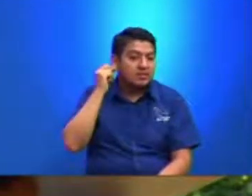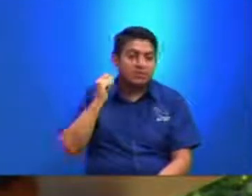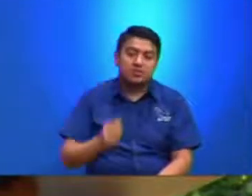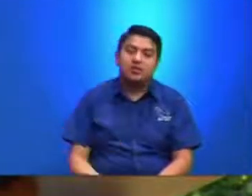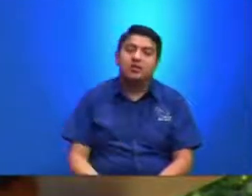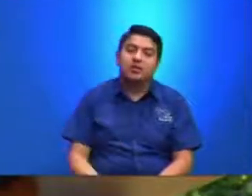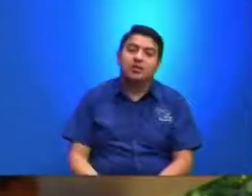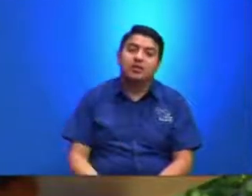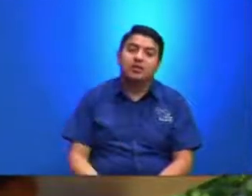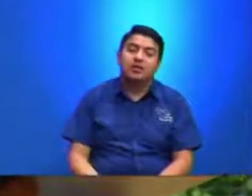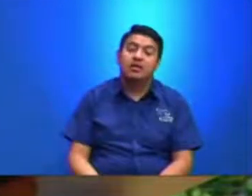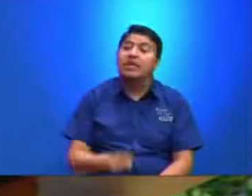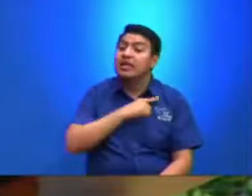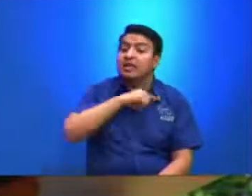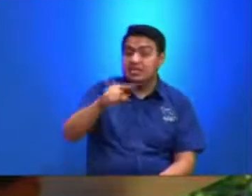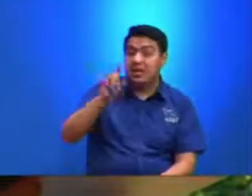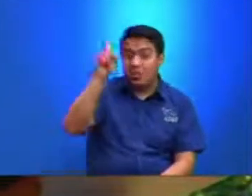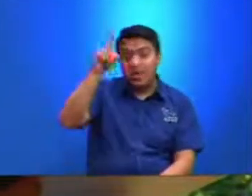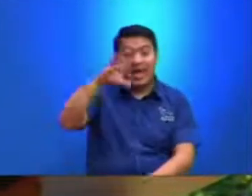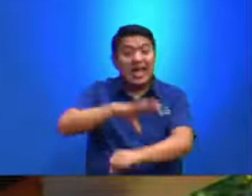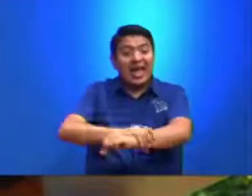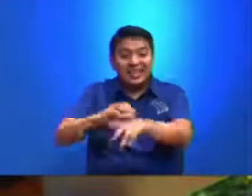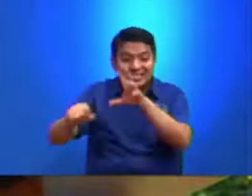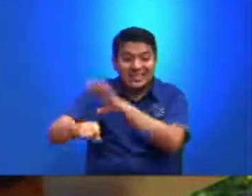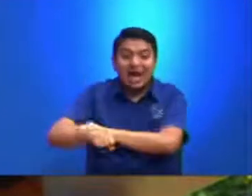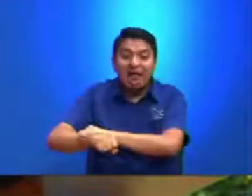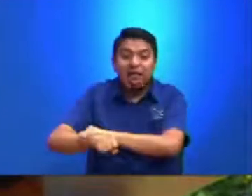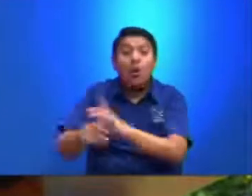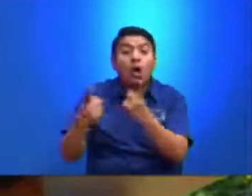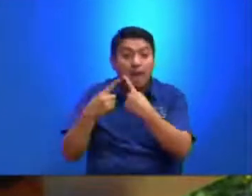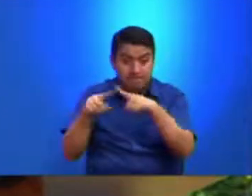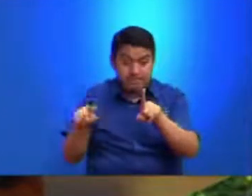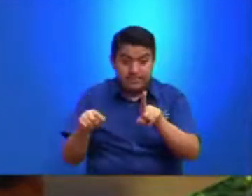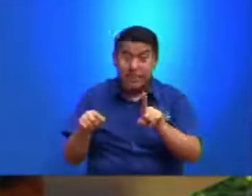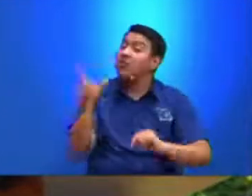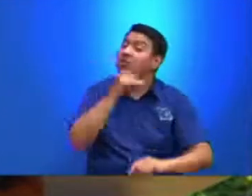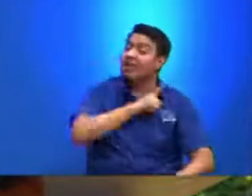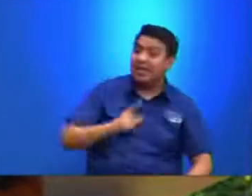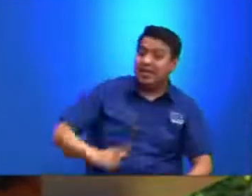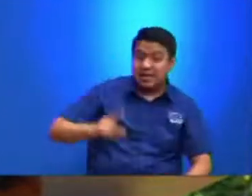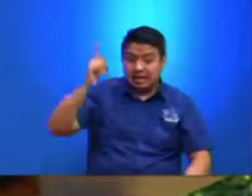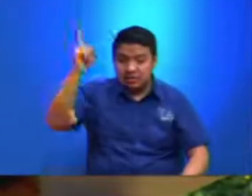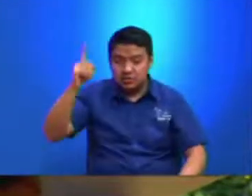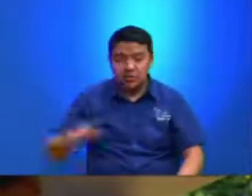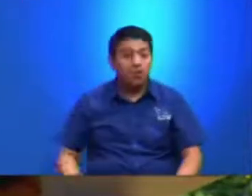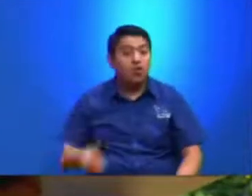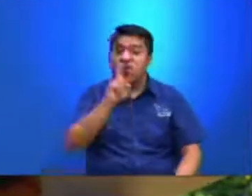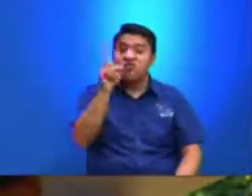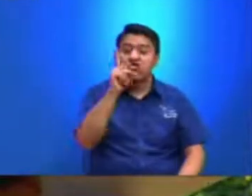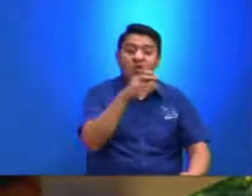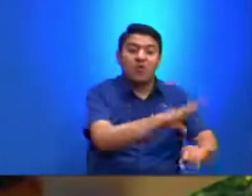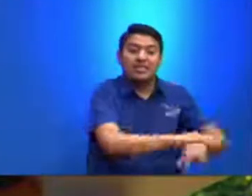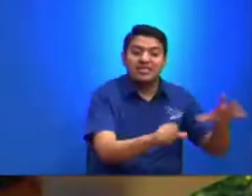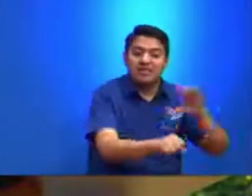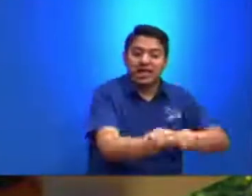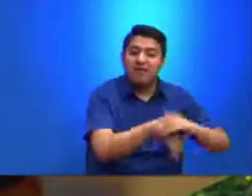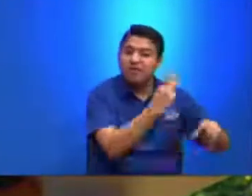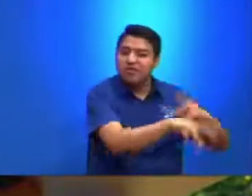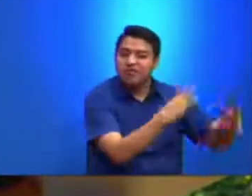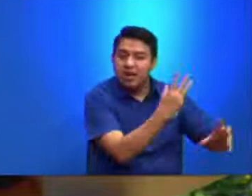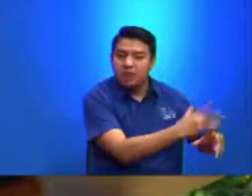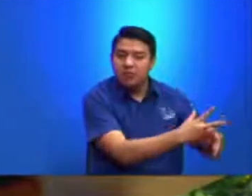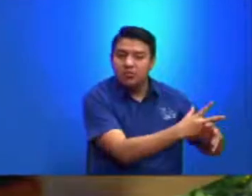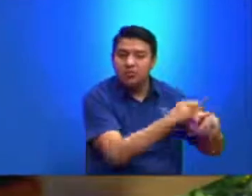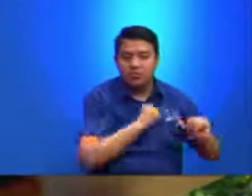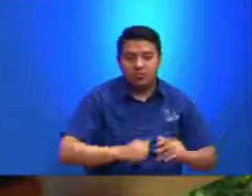con el punzón, con una lesna. Se lo llevan a uno, hermano, a la puerta, le